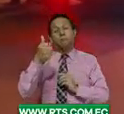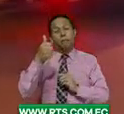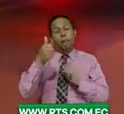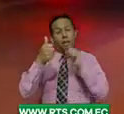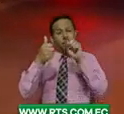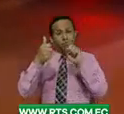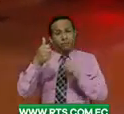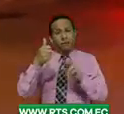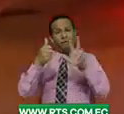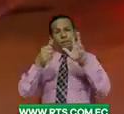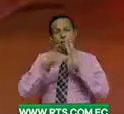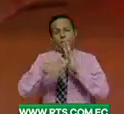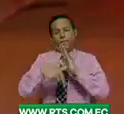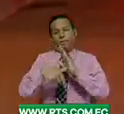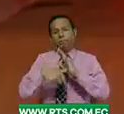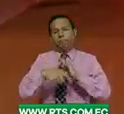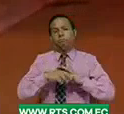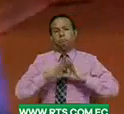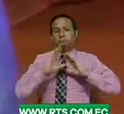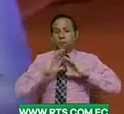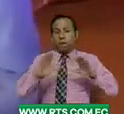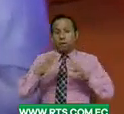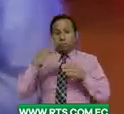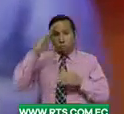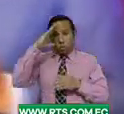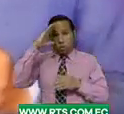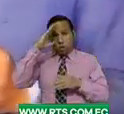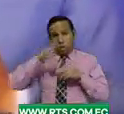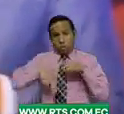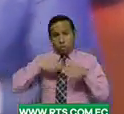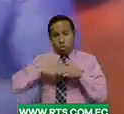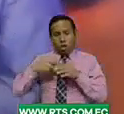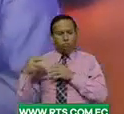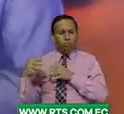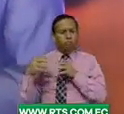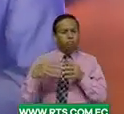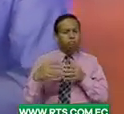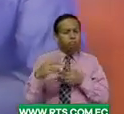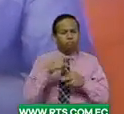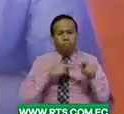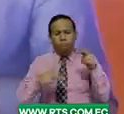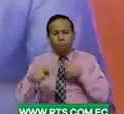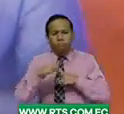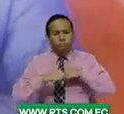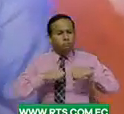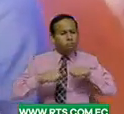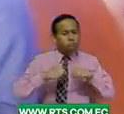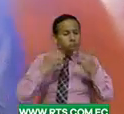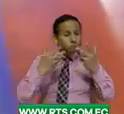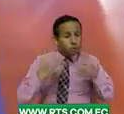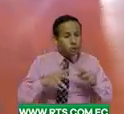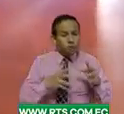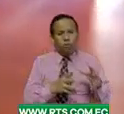con 3 minutos, y está culminando el procedimiento de la Policía Nacional con la unidad de criminalística y